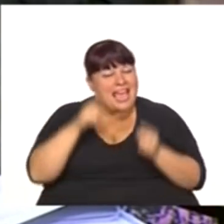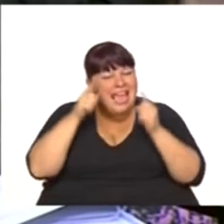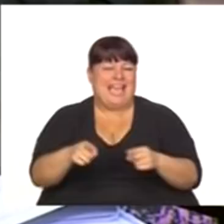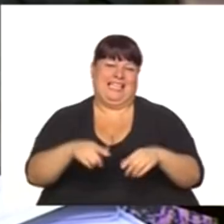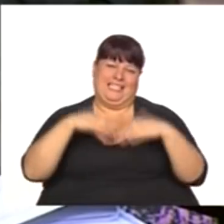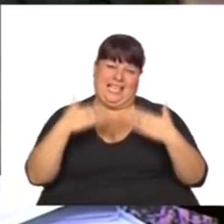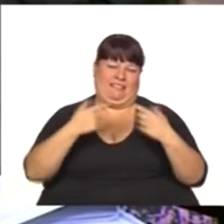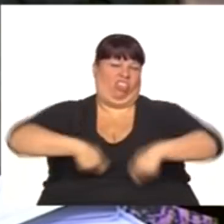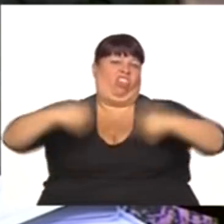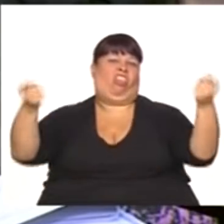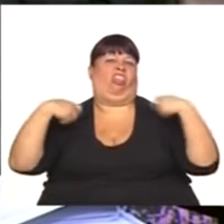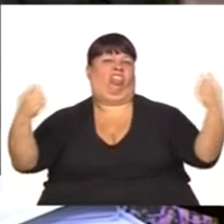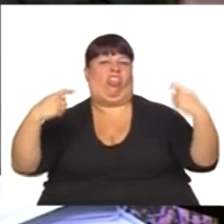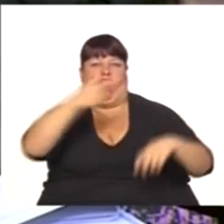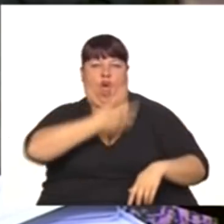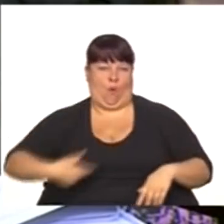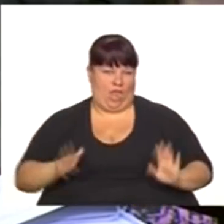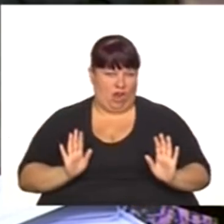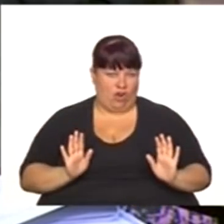el tamaño del despilfarro de nuestro Estado.